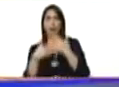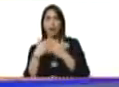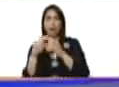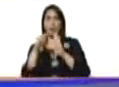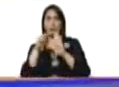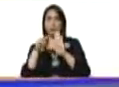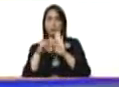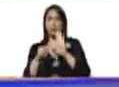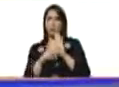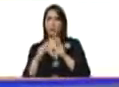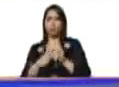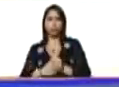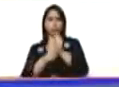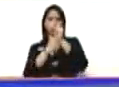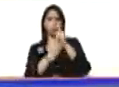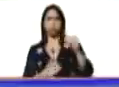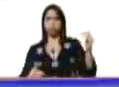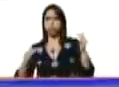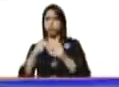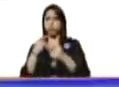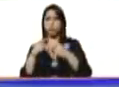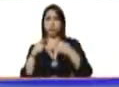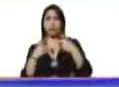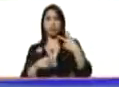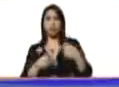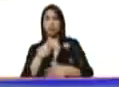heroico. Para decir algunas cosas, pues.